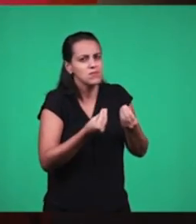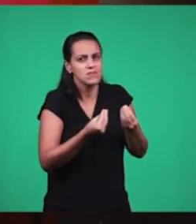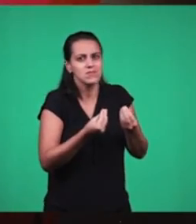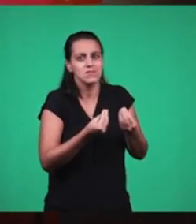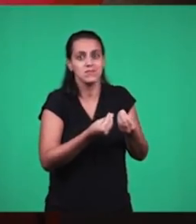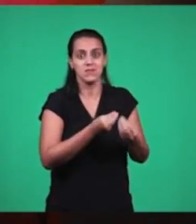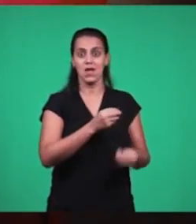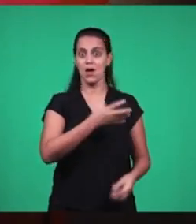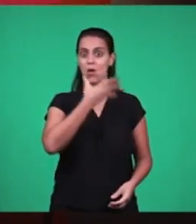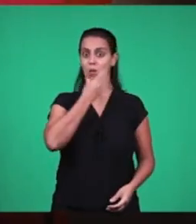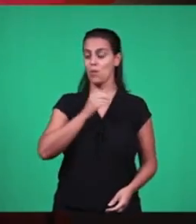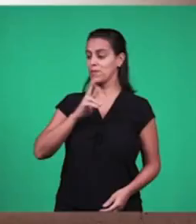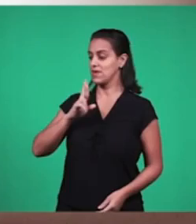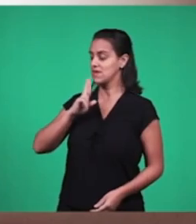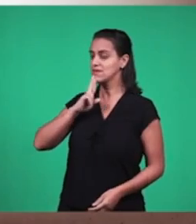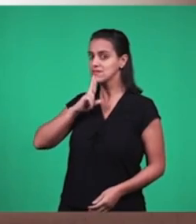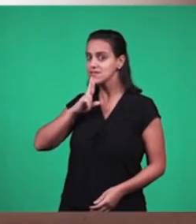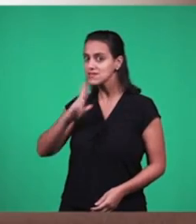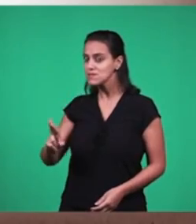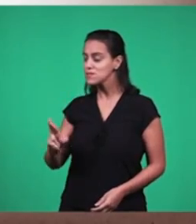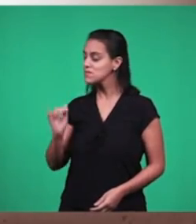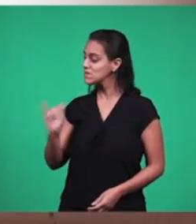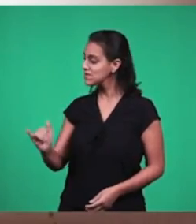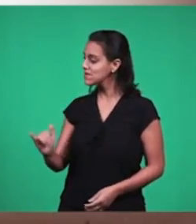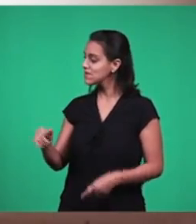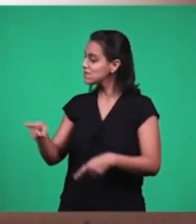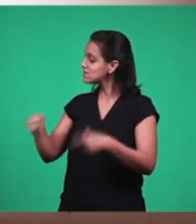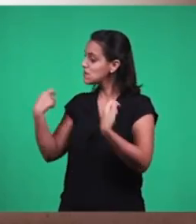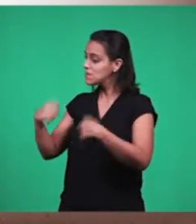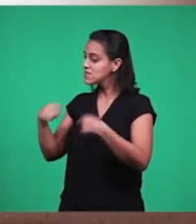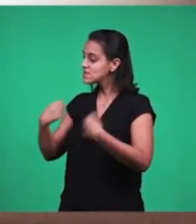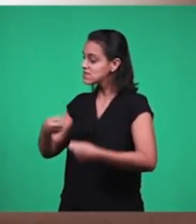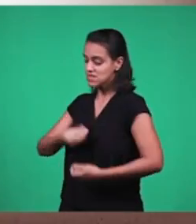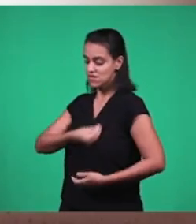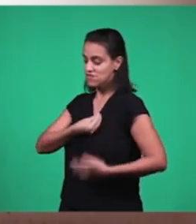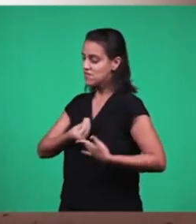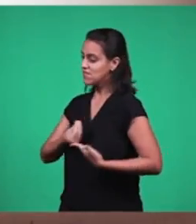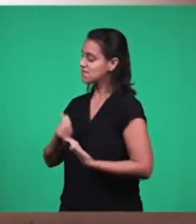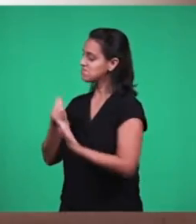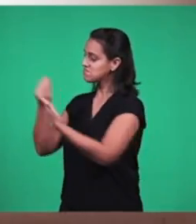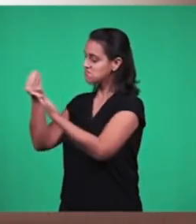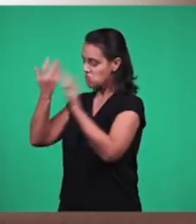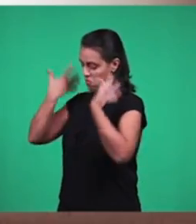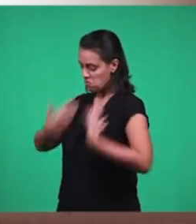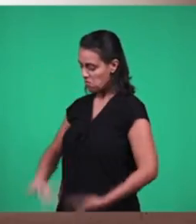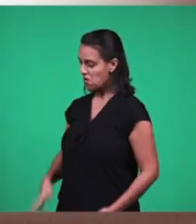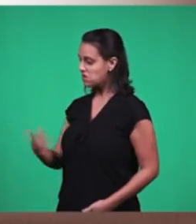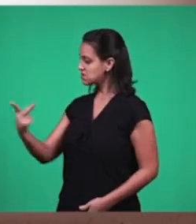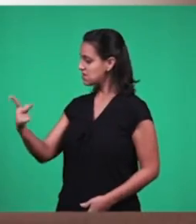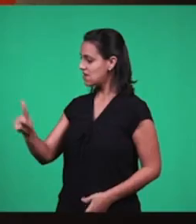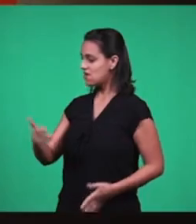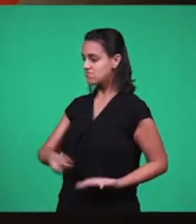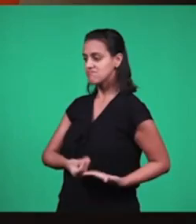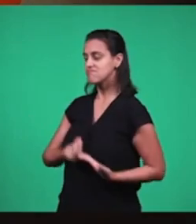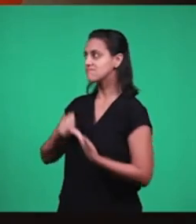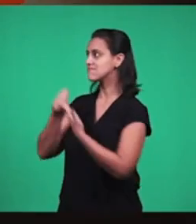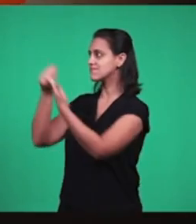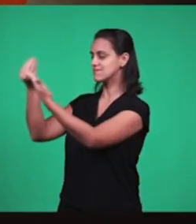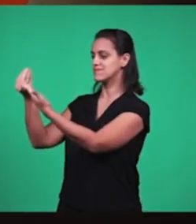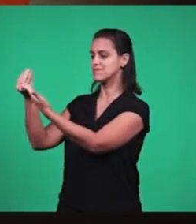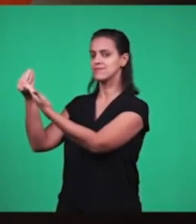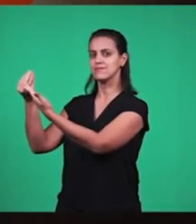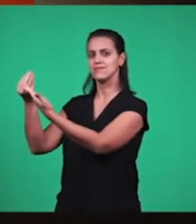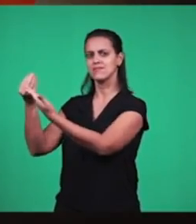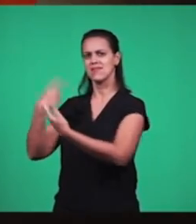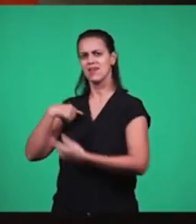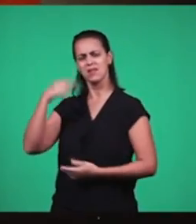Charlotte. En respuesta, Malan le dijo: «Debes entregar a Él tal cual estás». «Tal cual